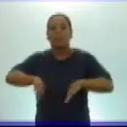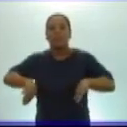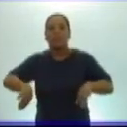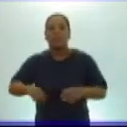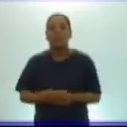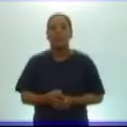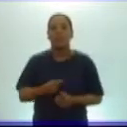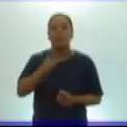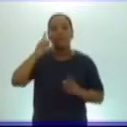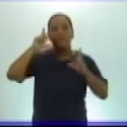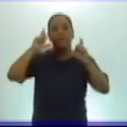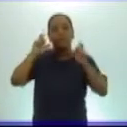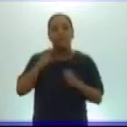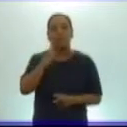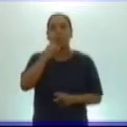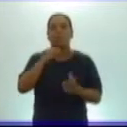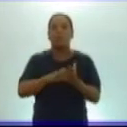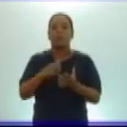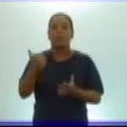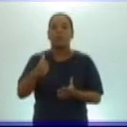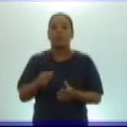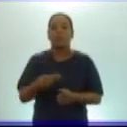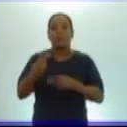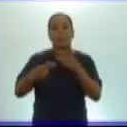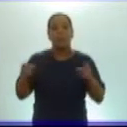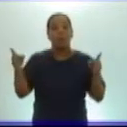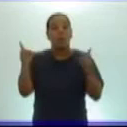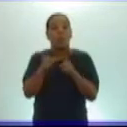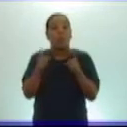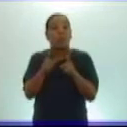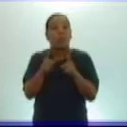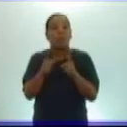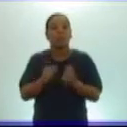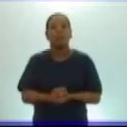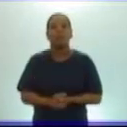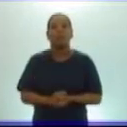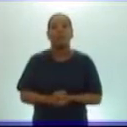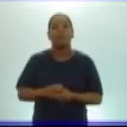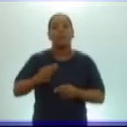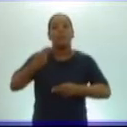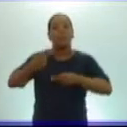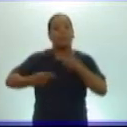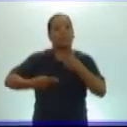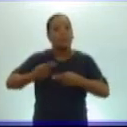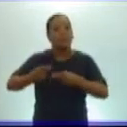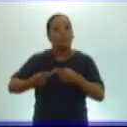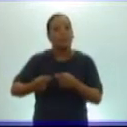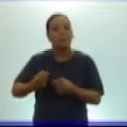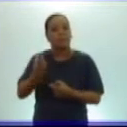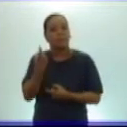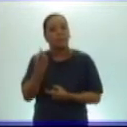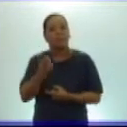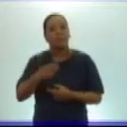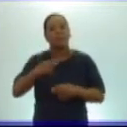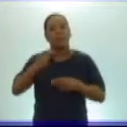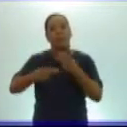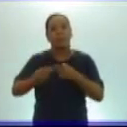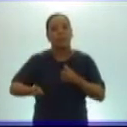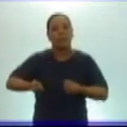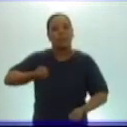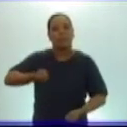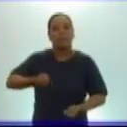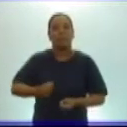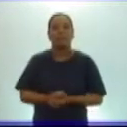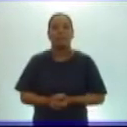como ya les dije, y hagan un resumen de los útiles de laboratorio que se emplean para realizar la operación, utilizando,